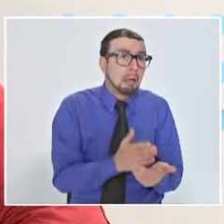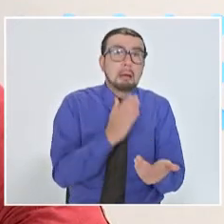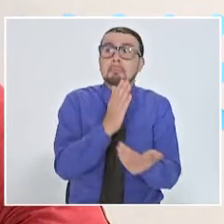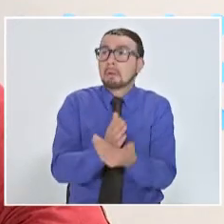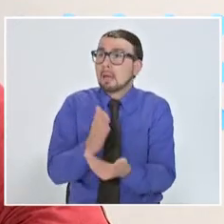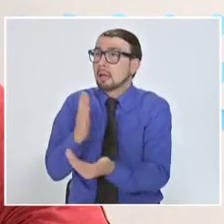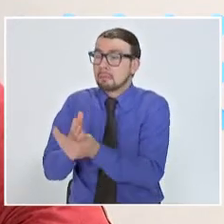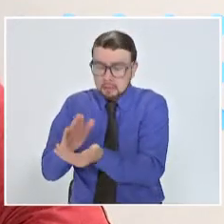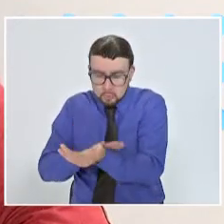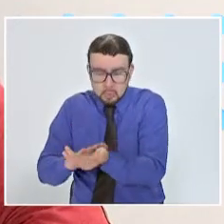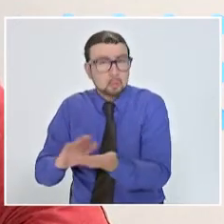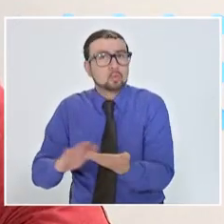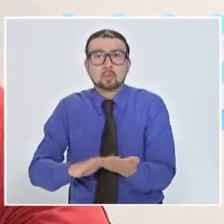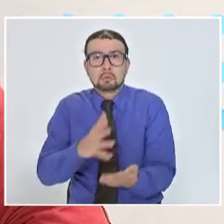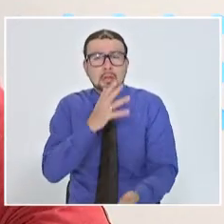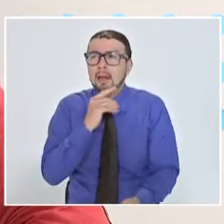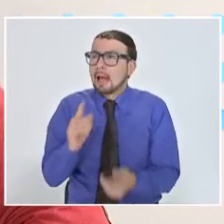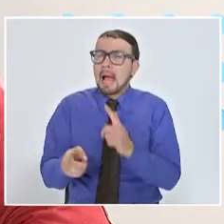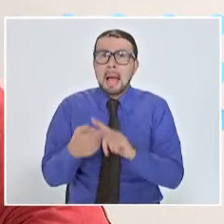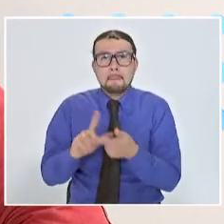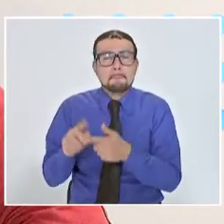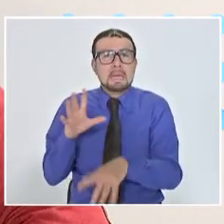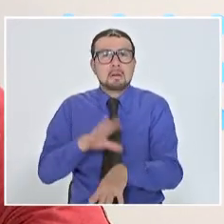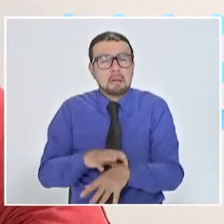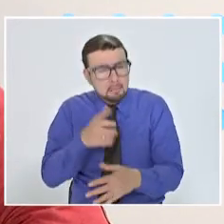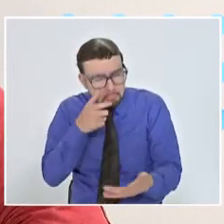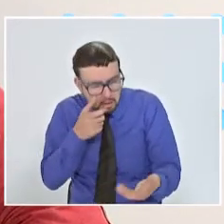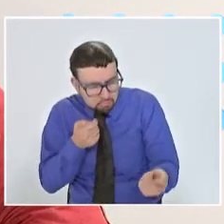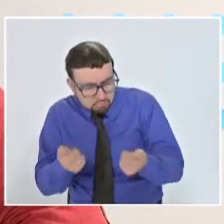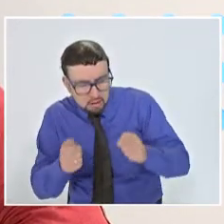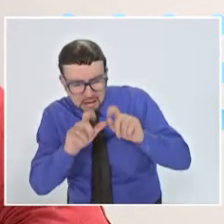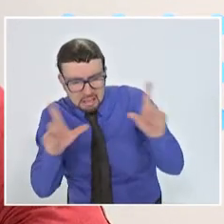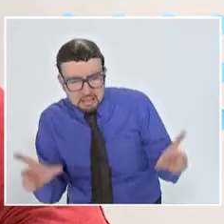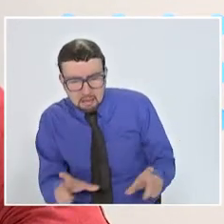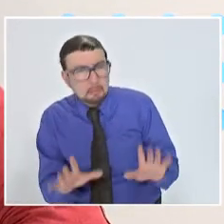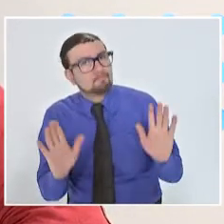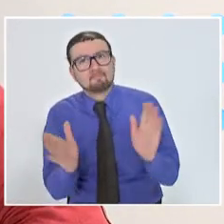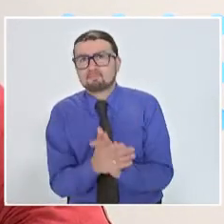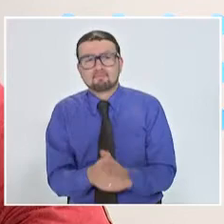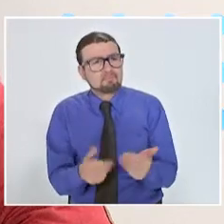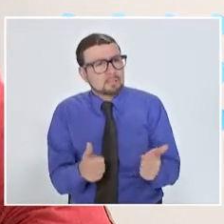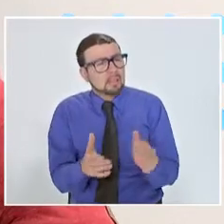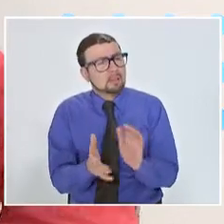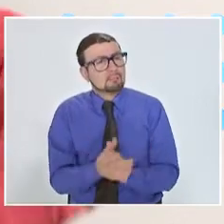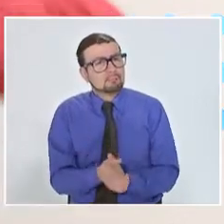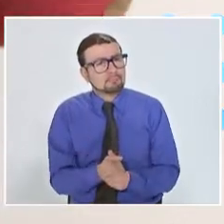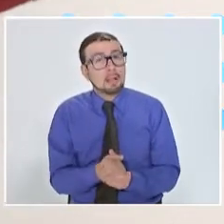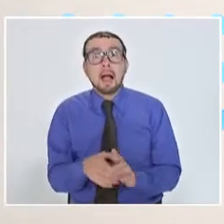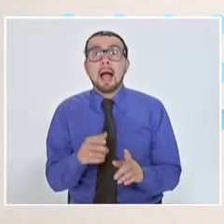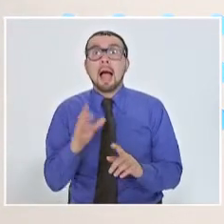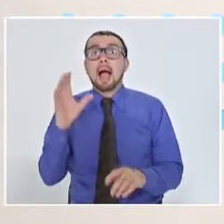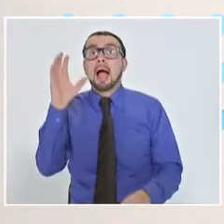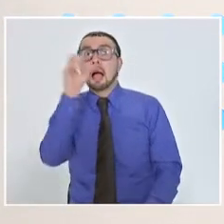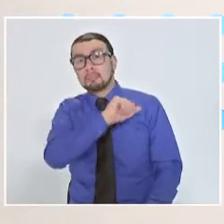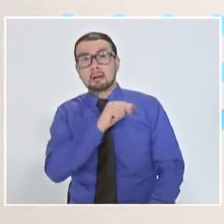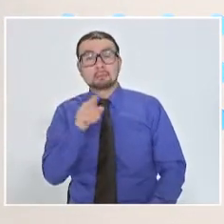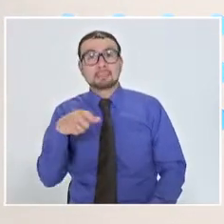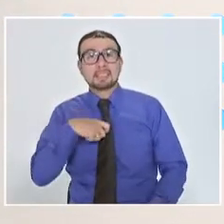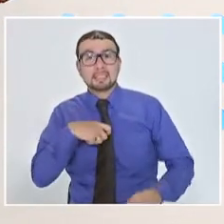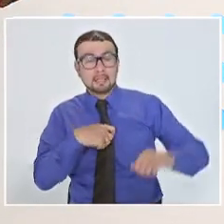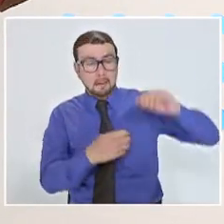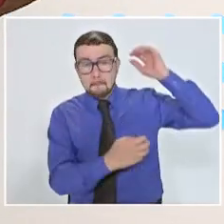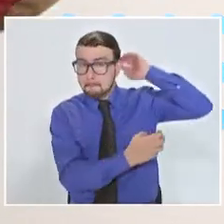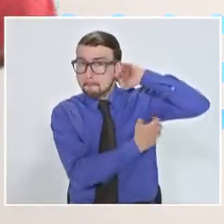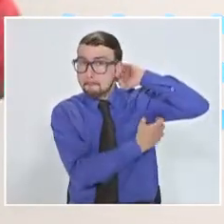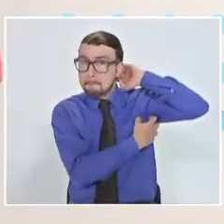partes, muchos amigos, muchos colegas la vieron, exámenes y demás, y finalmente se detectó que tenía un ganglio que le